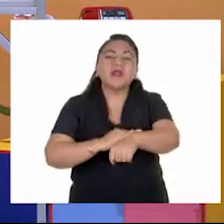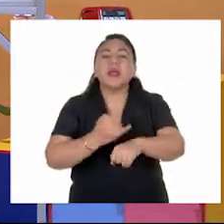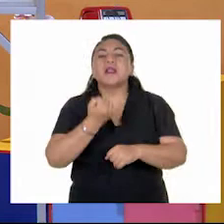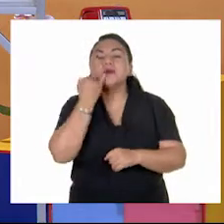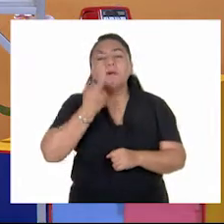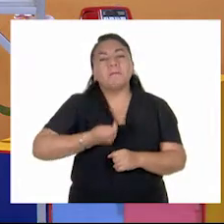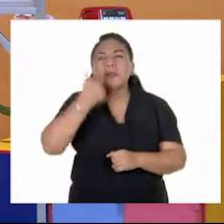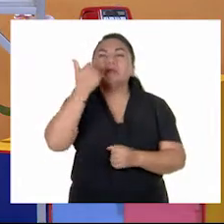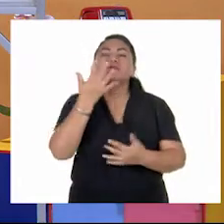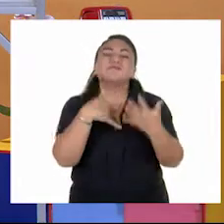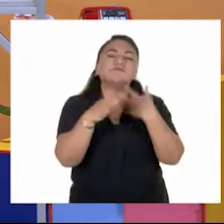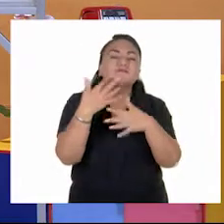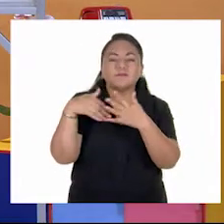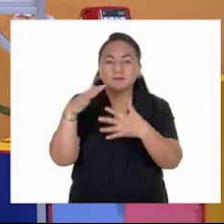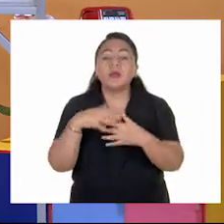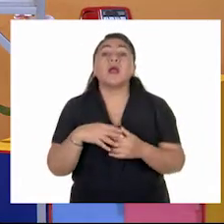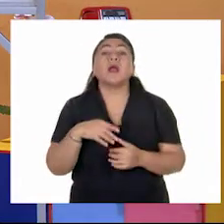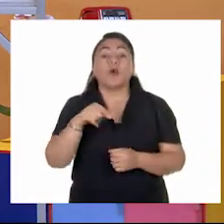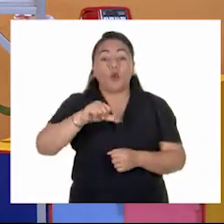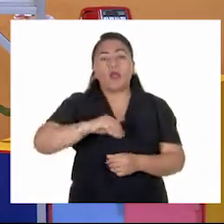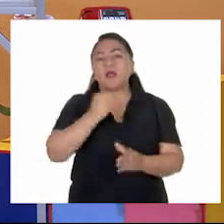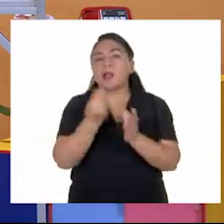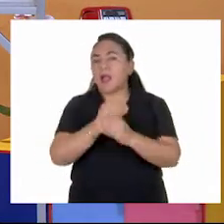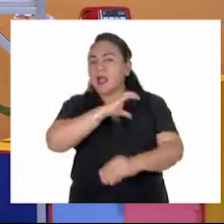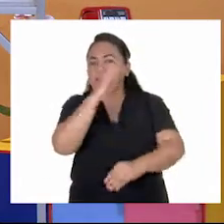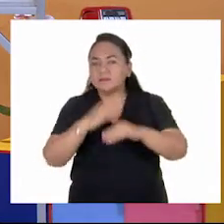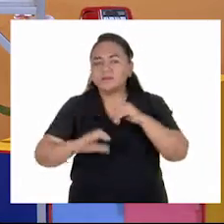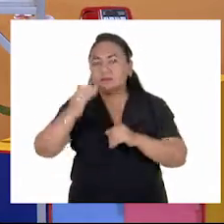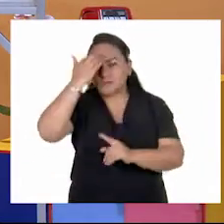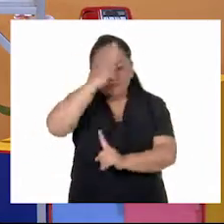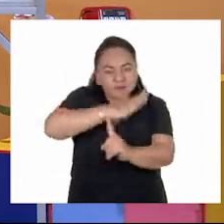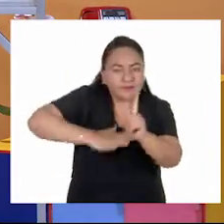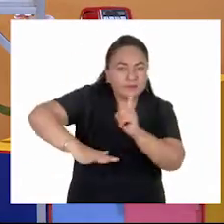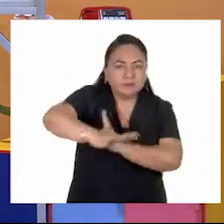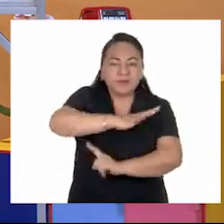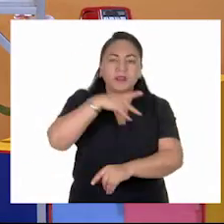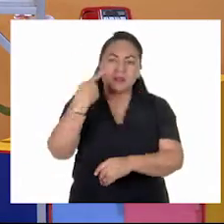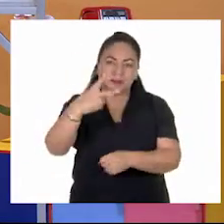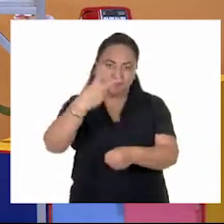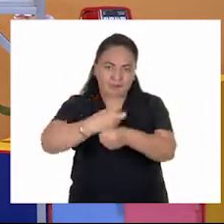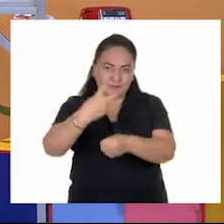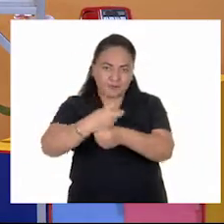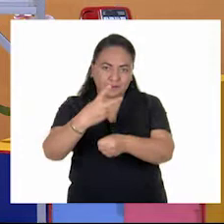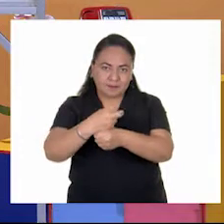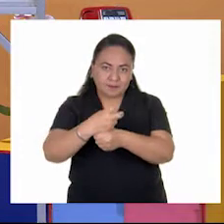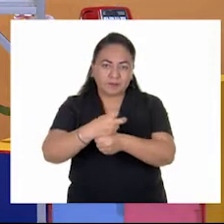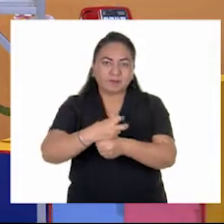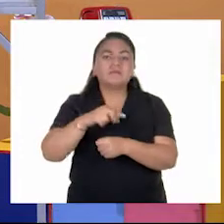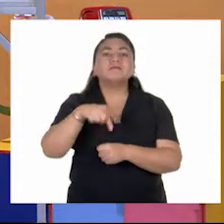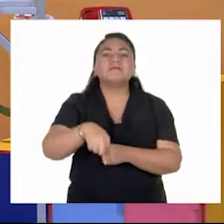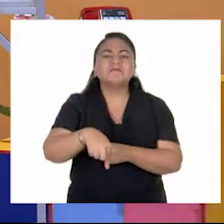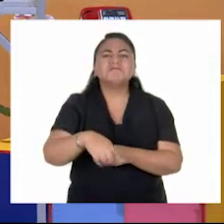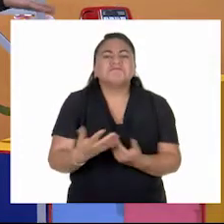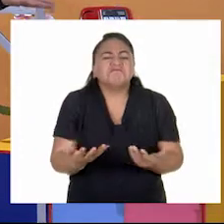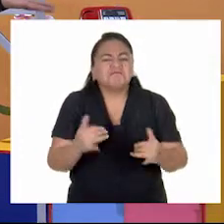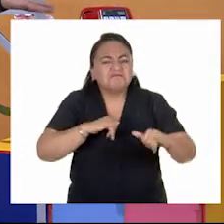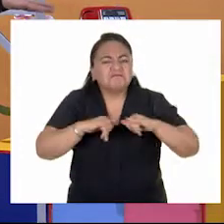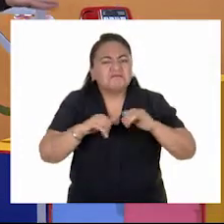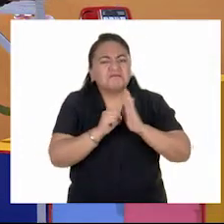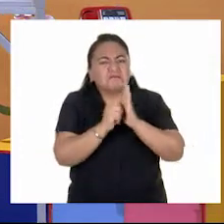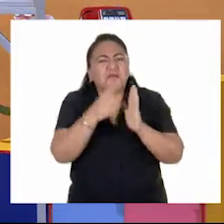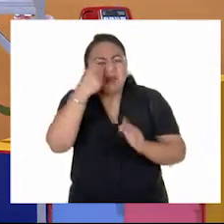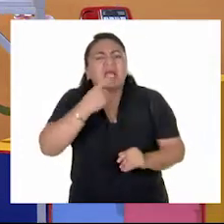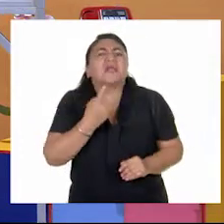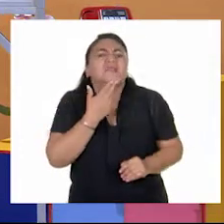lengua materna. Por hoy hemos terminado con la clase de Conocimiento del Medio de segundo grado. Esto fue ¿Para qué sirven los